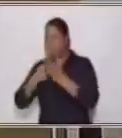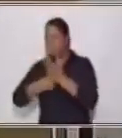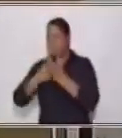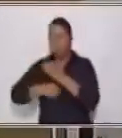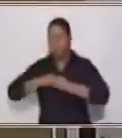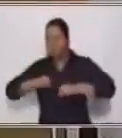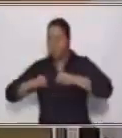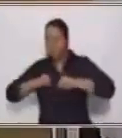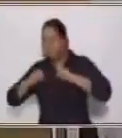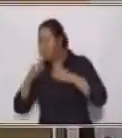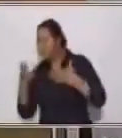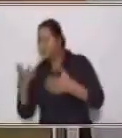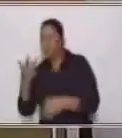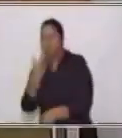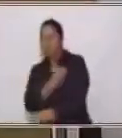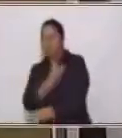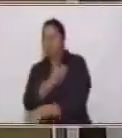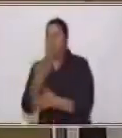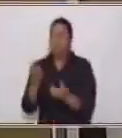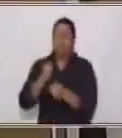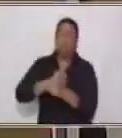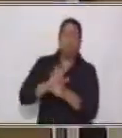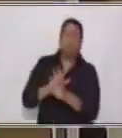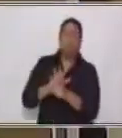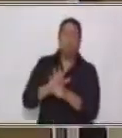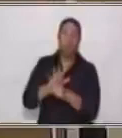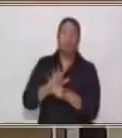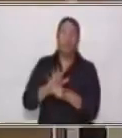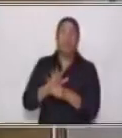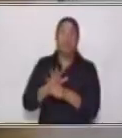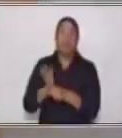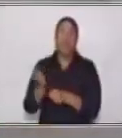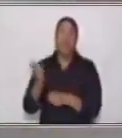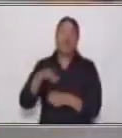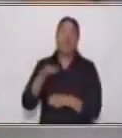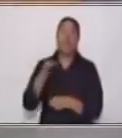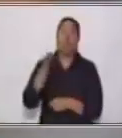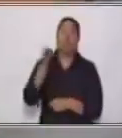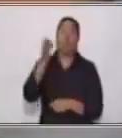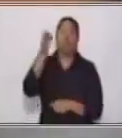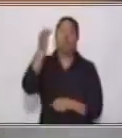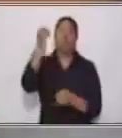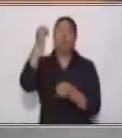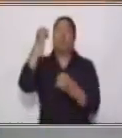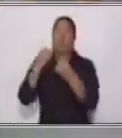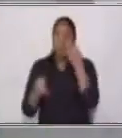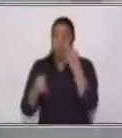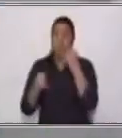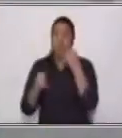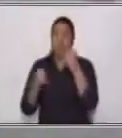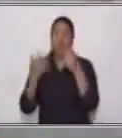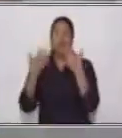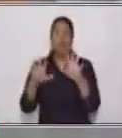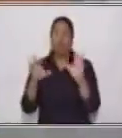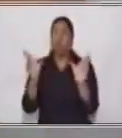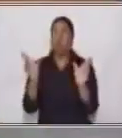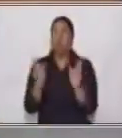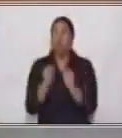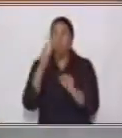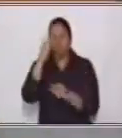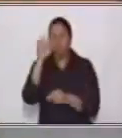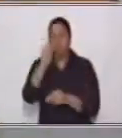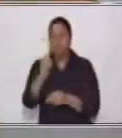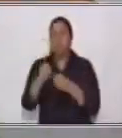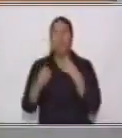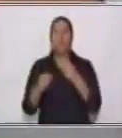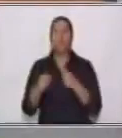la conclusión será la última parte de ese estudio, es decir, llegarán a establecer si con lo que están experimentando el ser